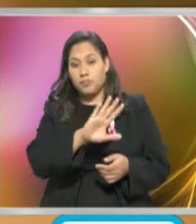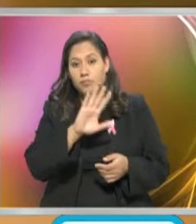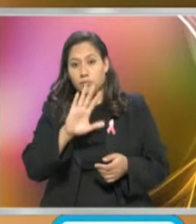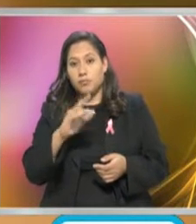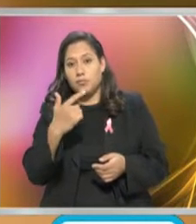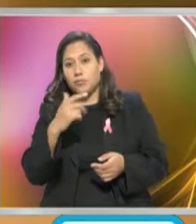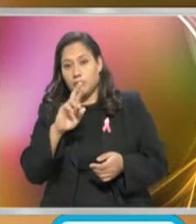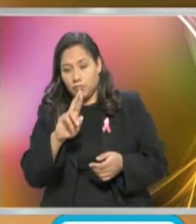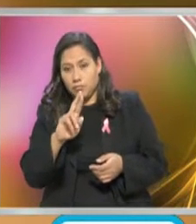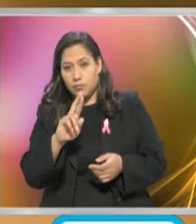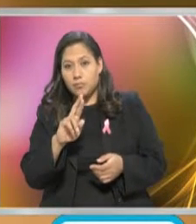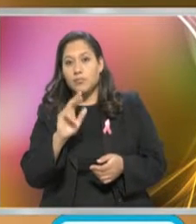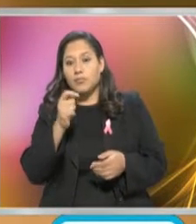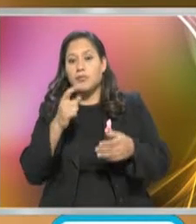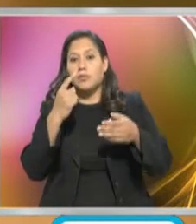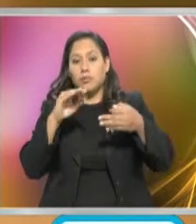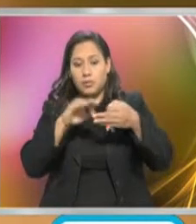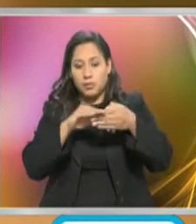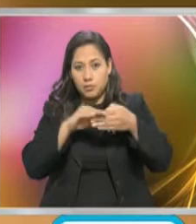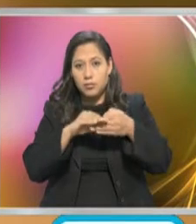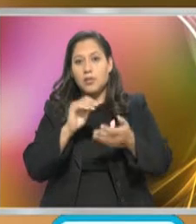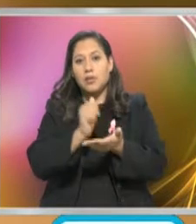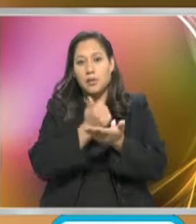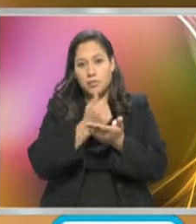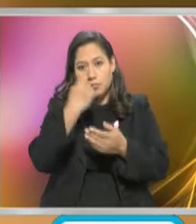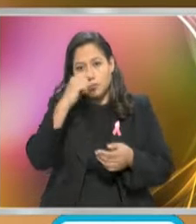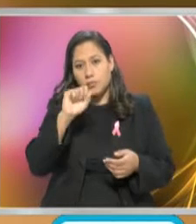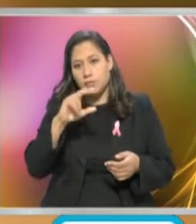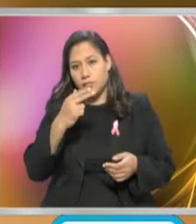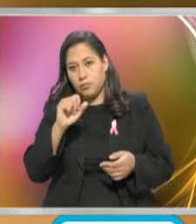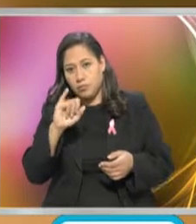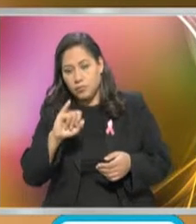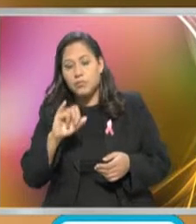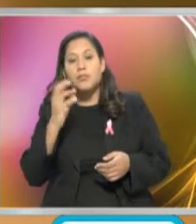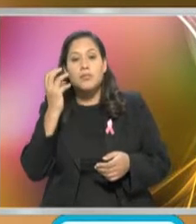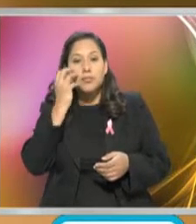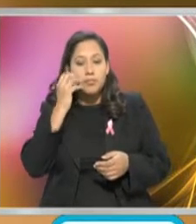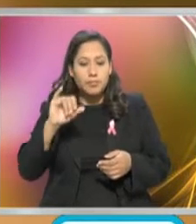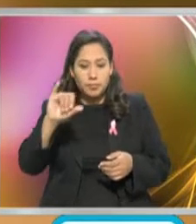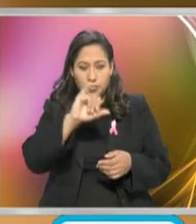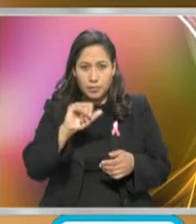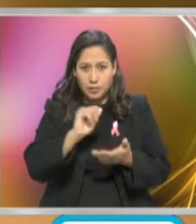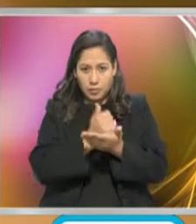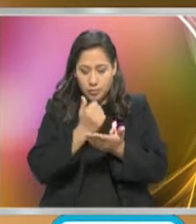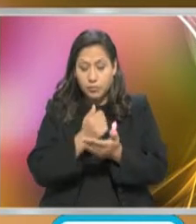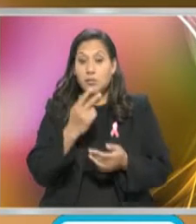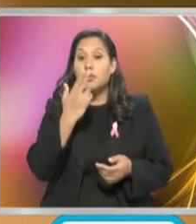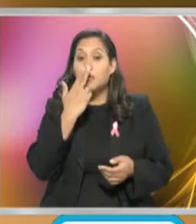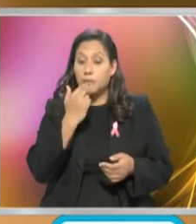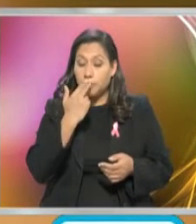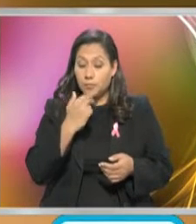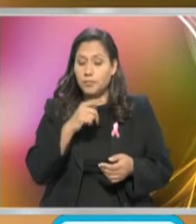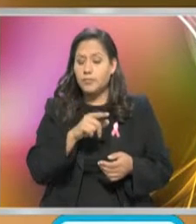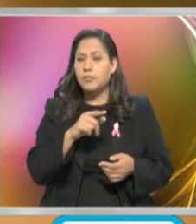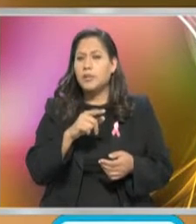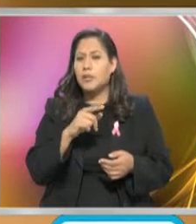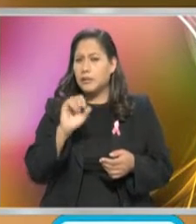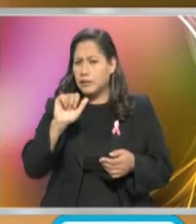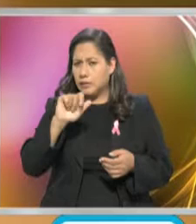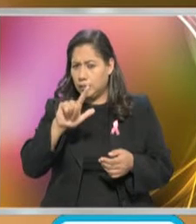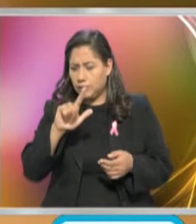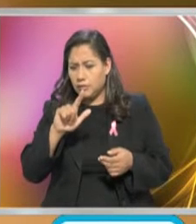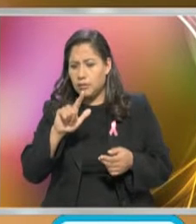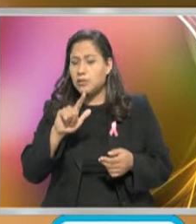155 gramos, es decir, una taza de arroz para sushi, 2 cucharadas de vinagre de arroz, 2 cucharadas de azúcar 1,5 cucharadita de